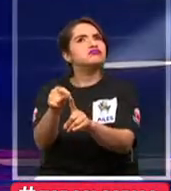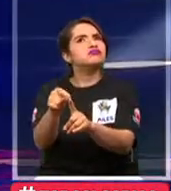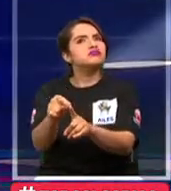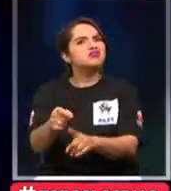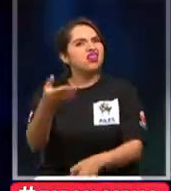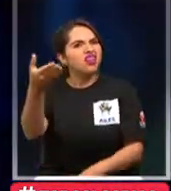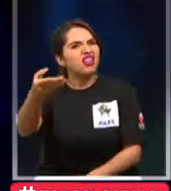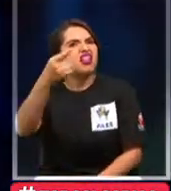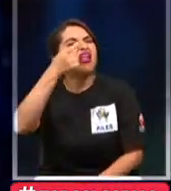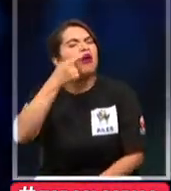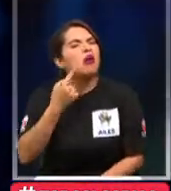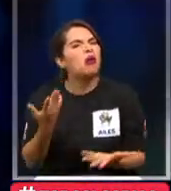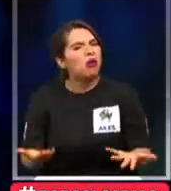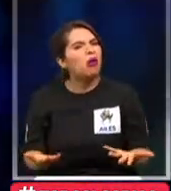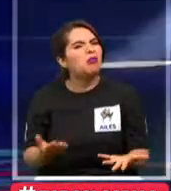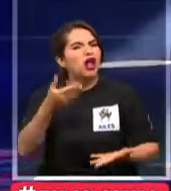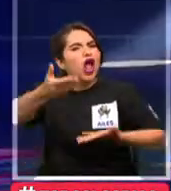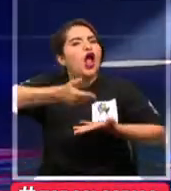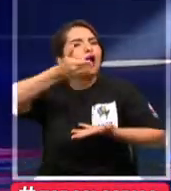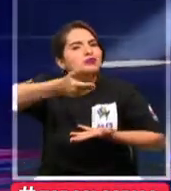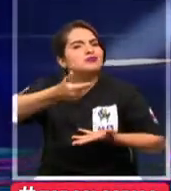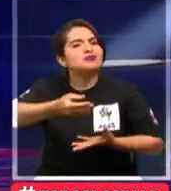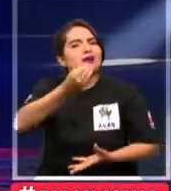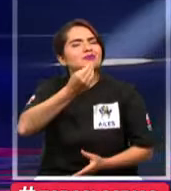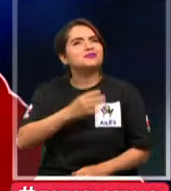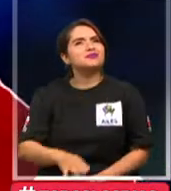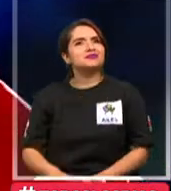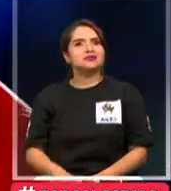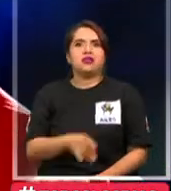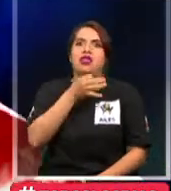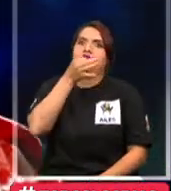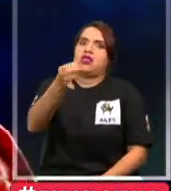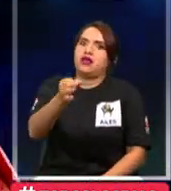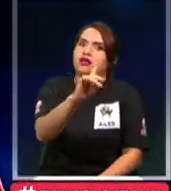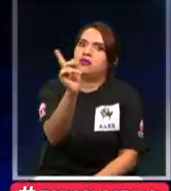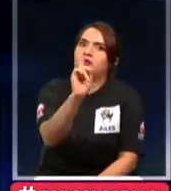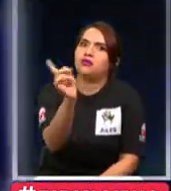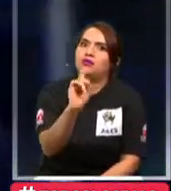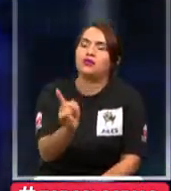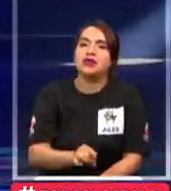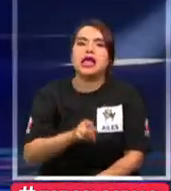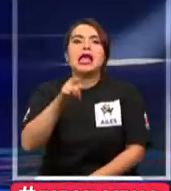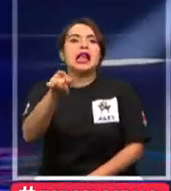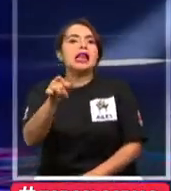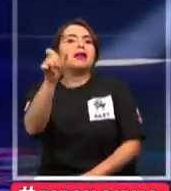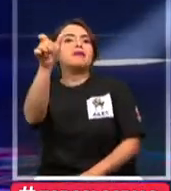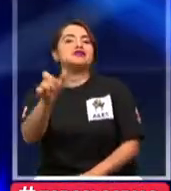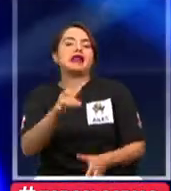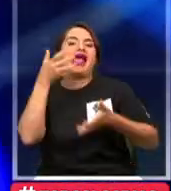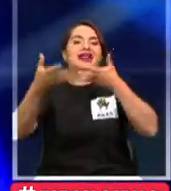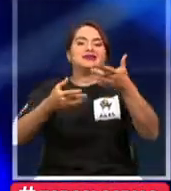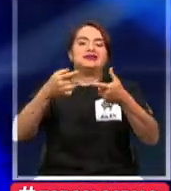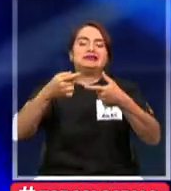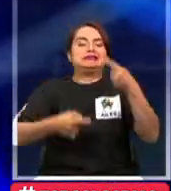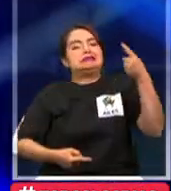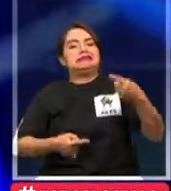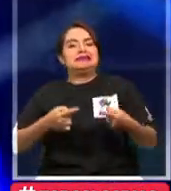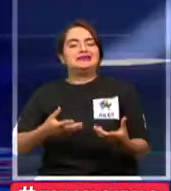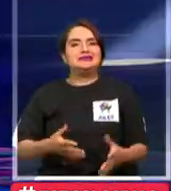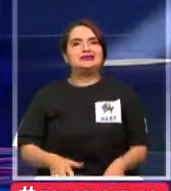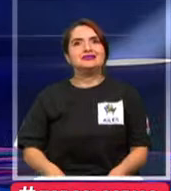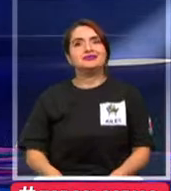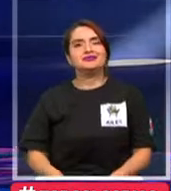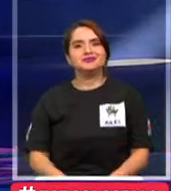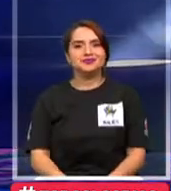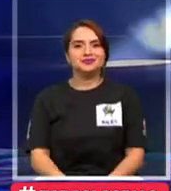cumpliendo este mamabicho come cazuela? Yo no estoy diciendo nada. No le diga eso a Francisco. Él es el desafinado de la canción. Sí, es verdad. Es que yo no